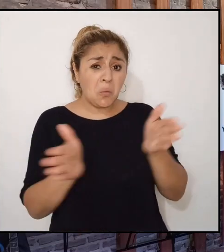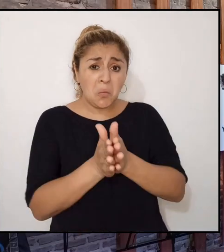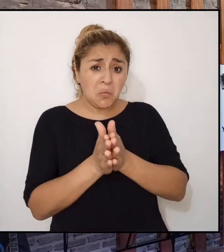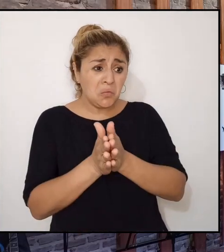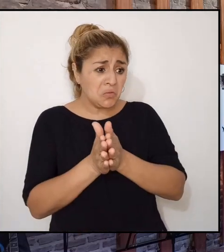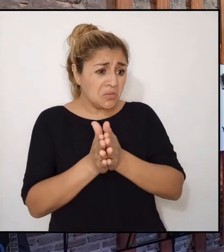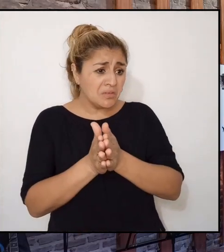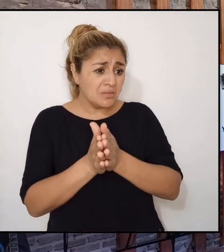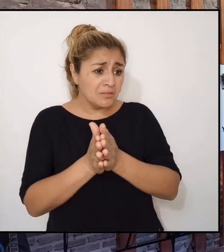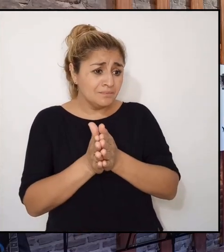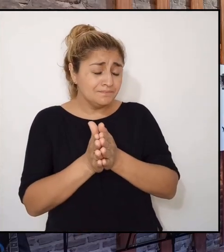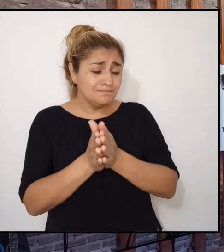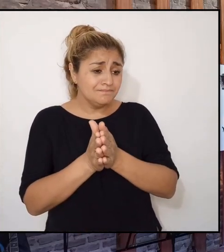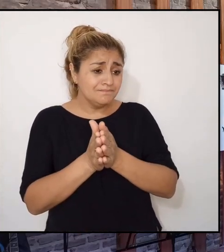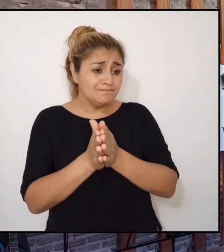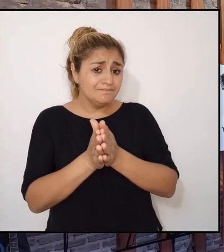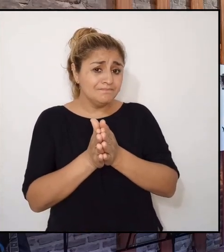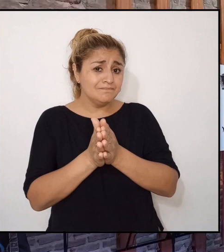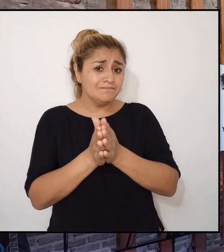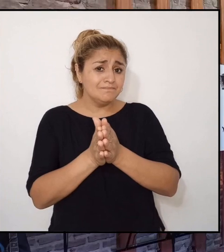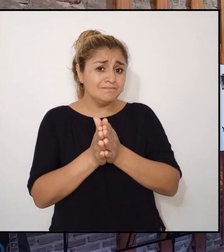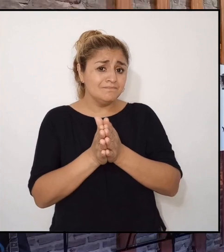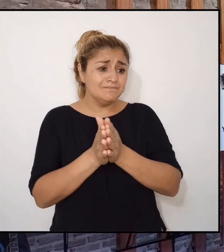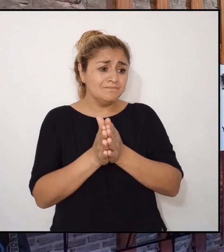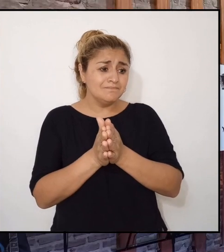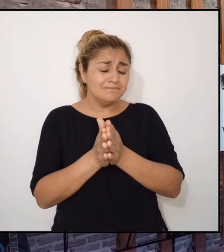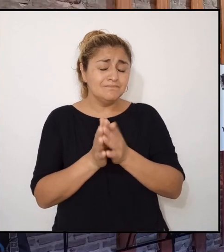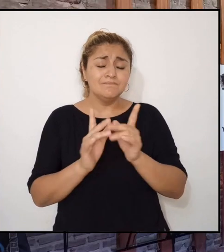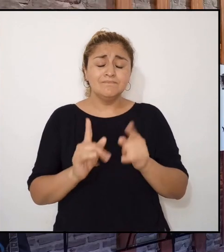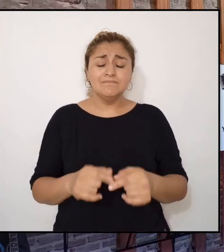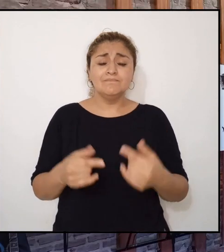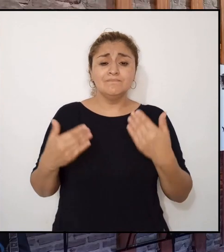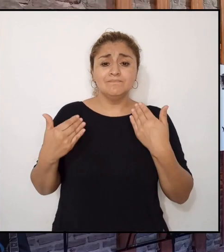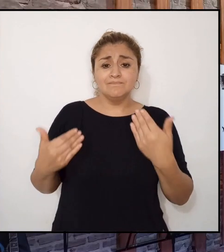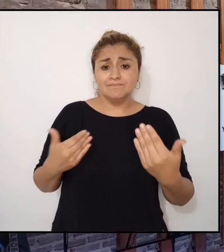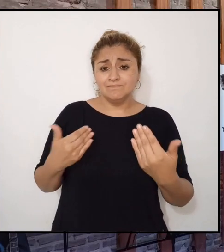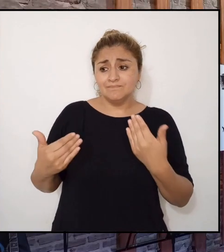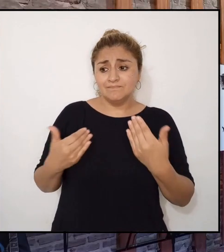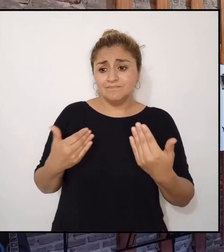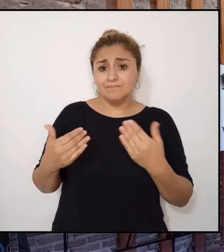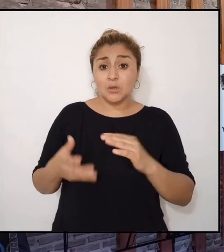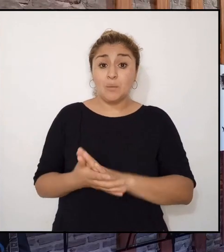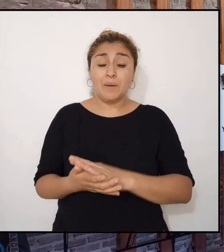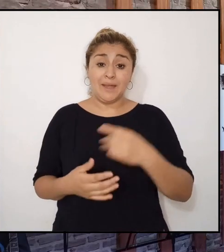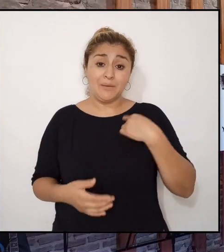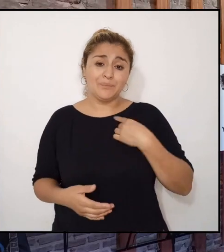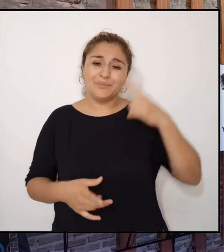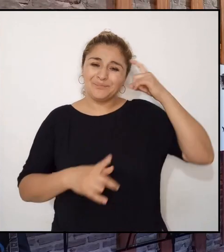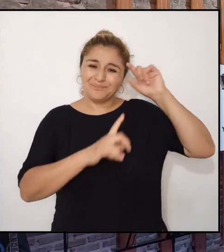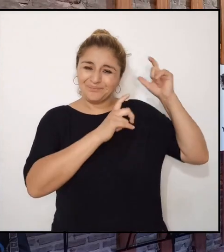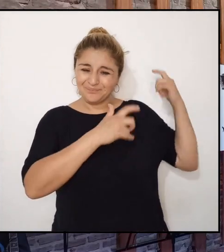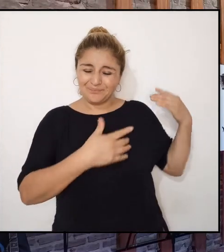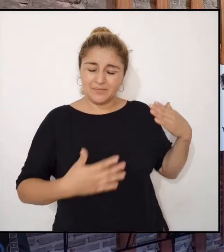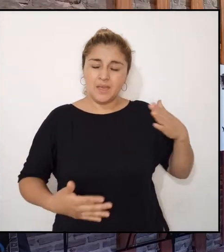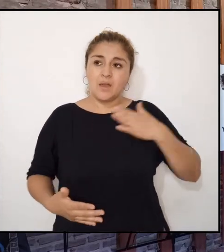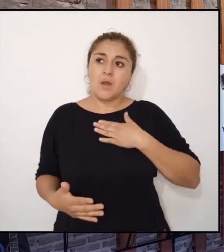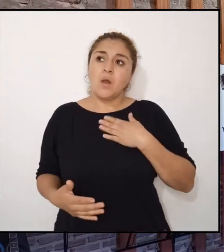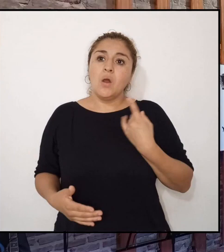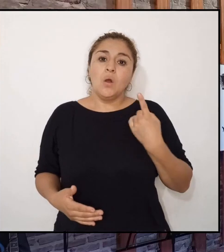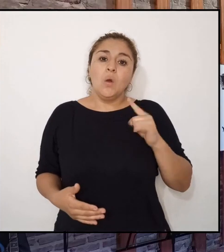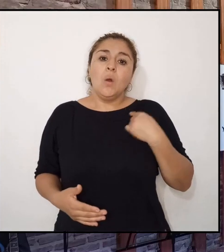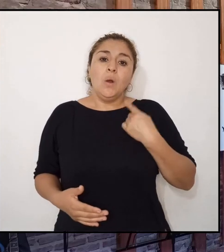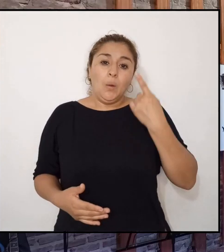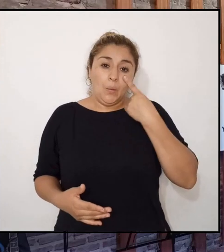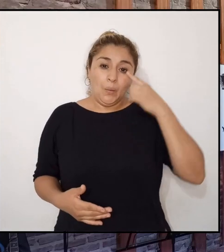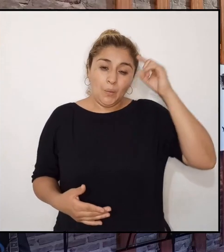Cuando yo era adolescente, yo comencé a asistir a una iglesia cristiana evangélica cuando tenía 11 años, ¿no? Y la primera vez que